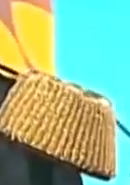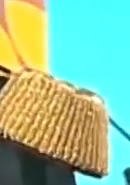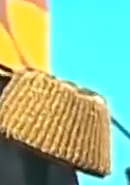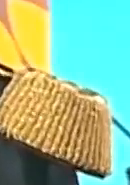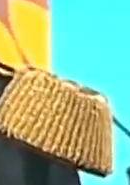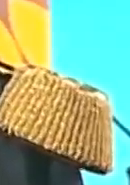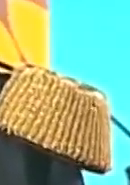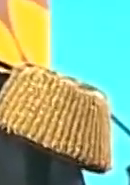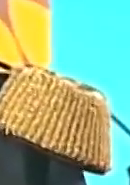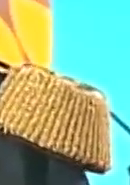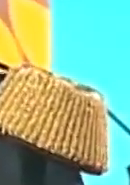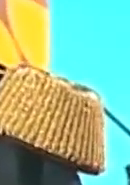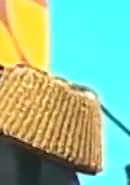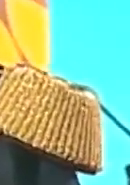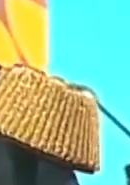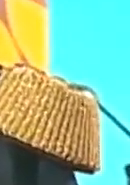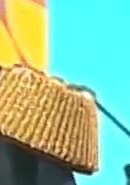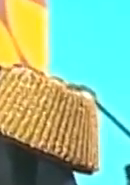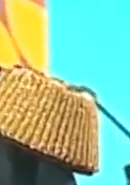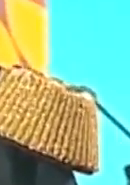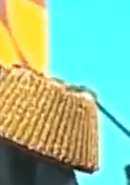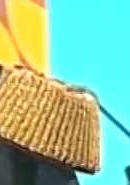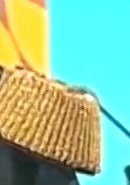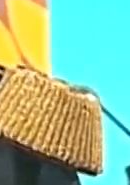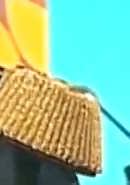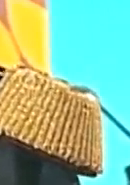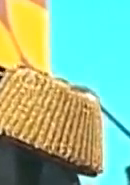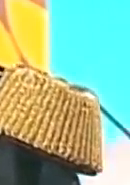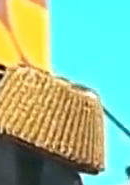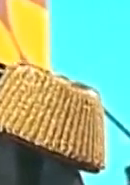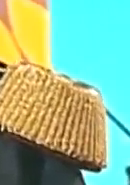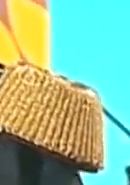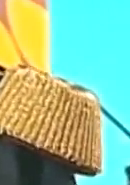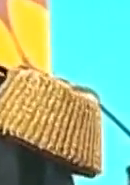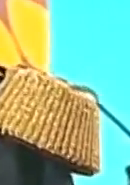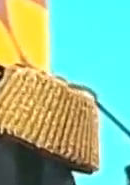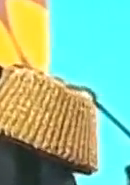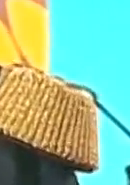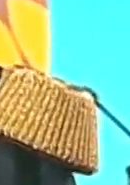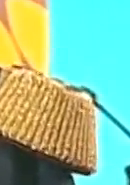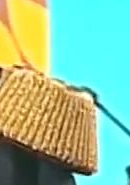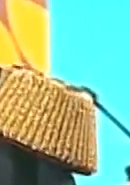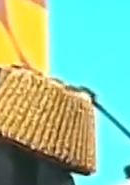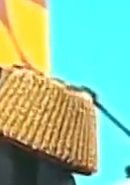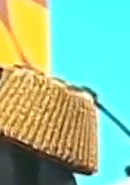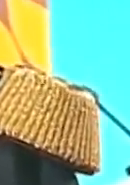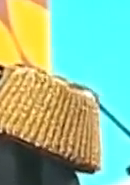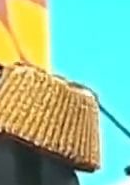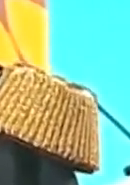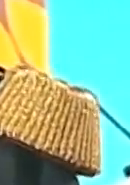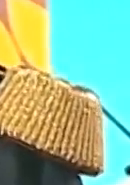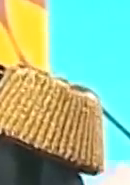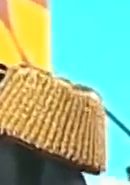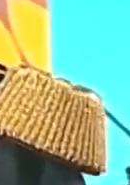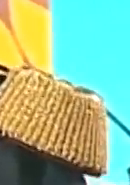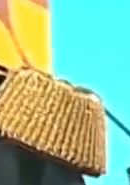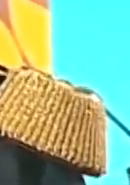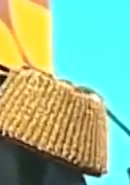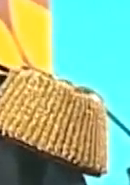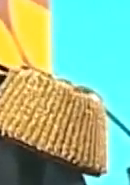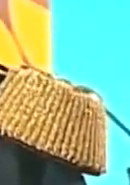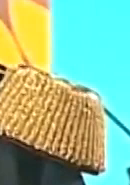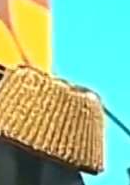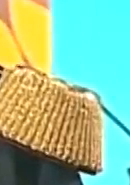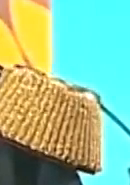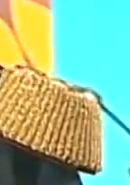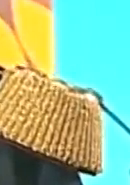virreinato más rico. Mi retiro es inminente, general Bolívar. Estoy viejo y cansado. La lucha